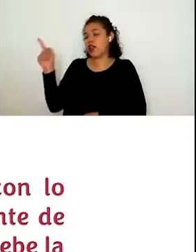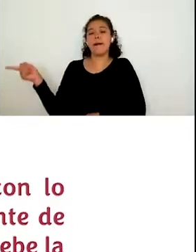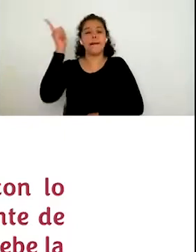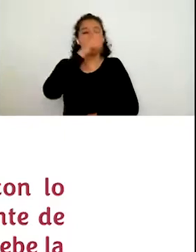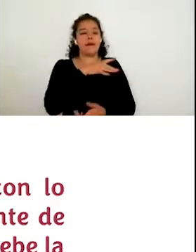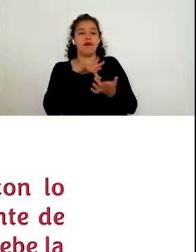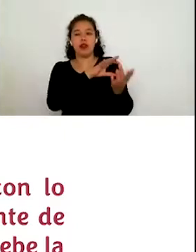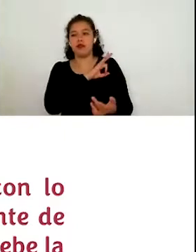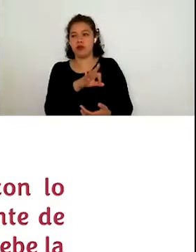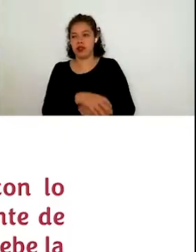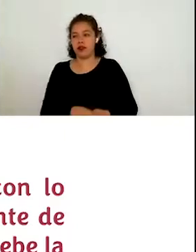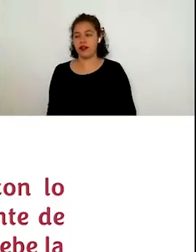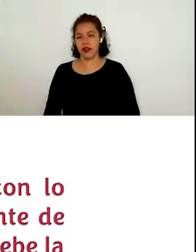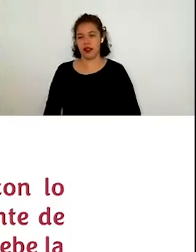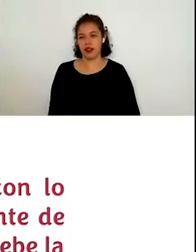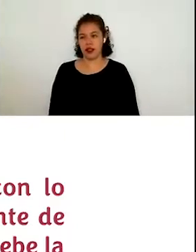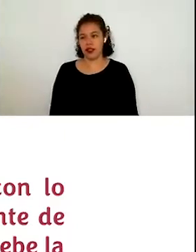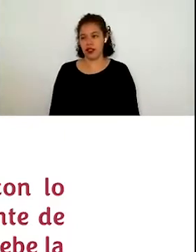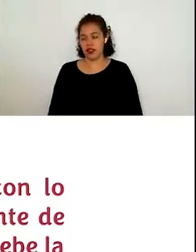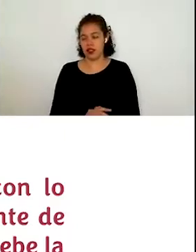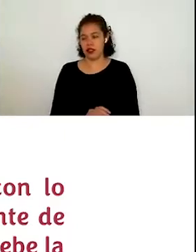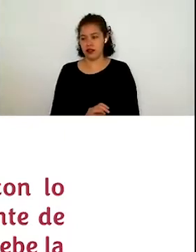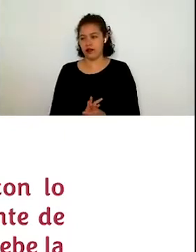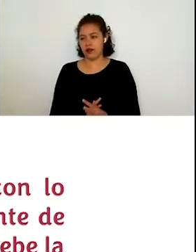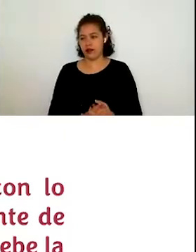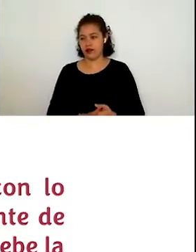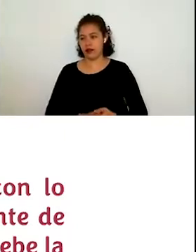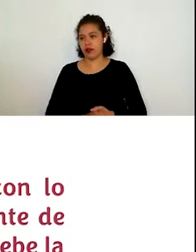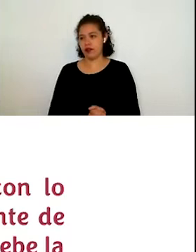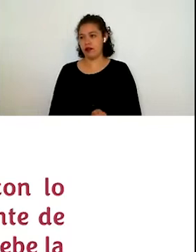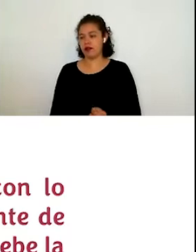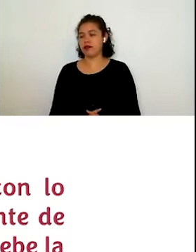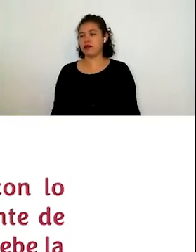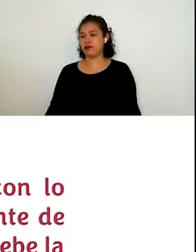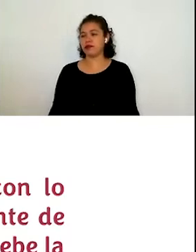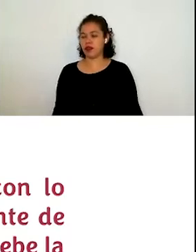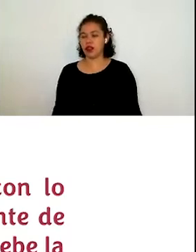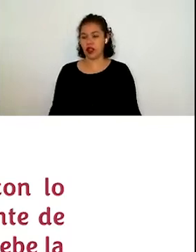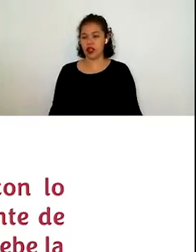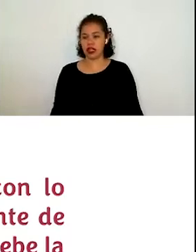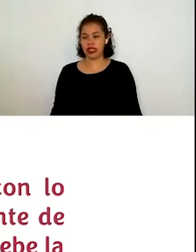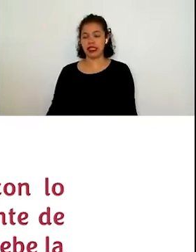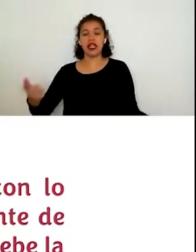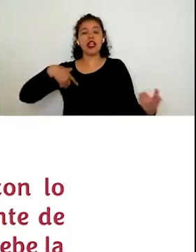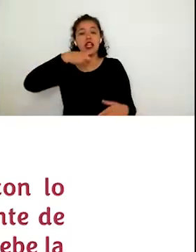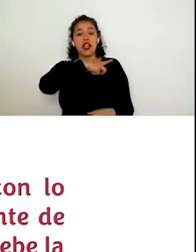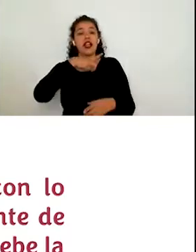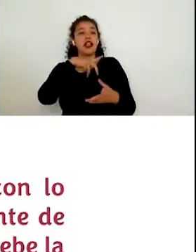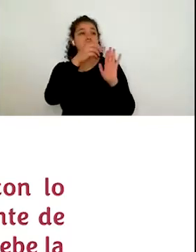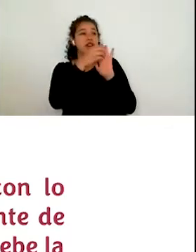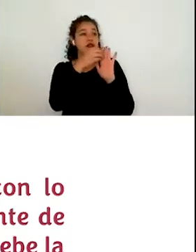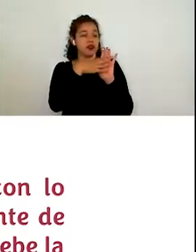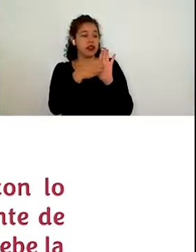señalar que no están afectando a su propia institución para ayudar a otros.